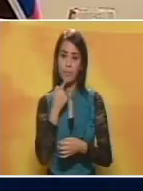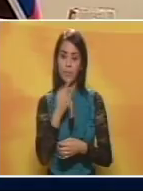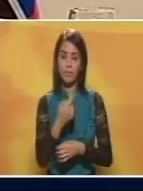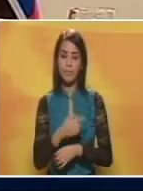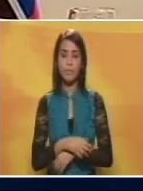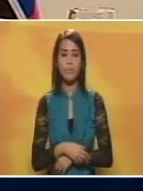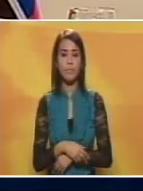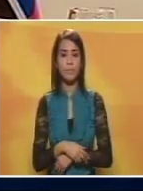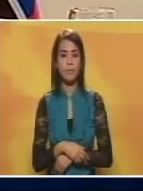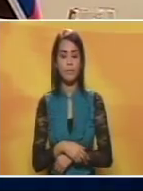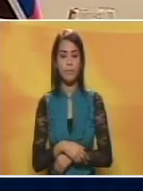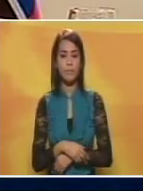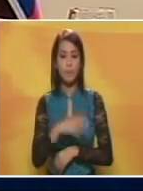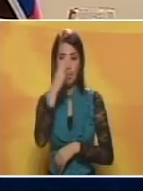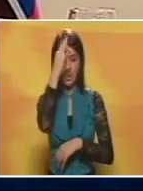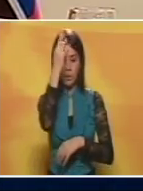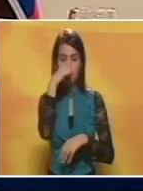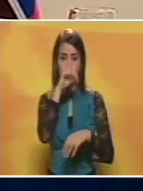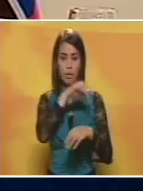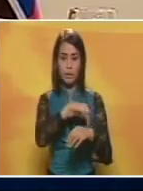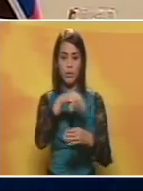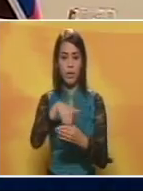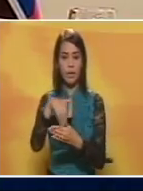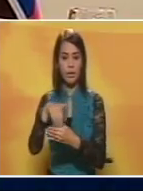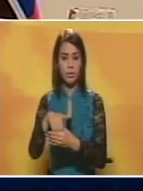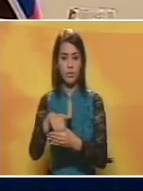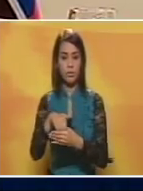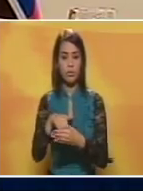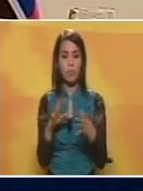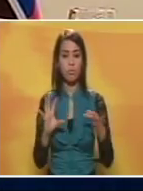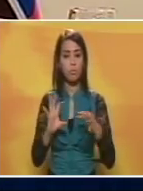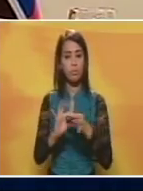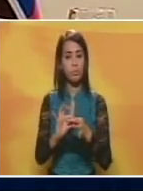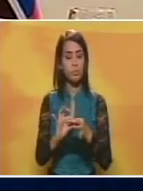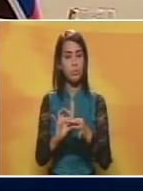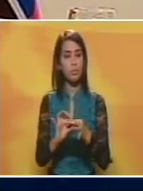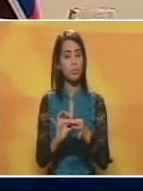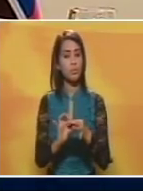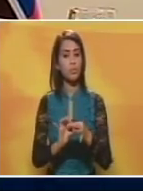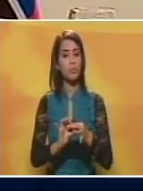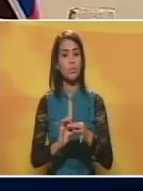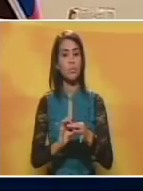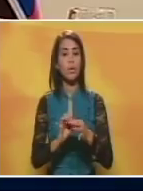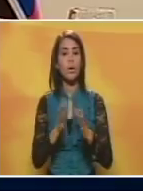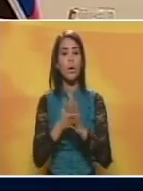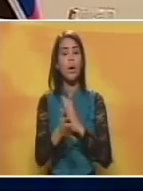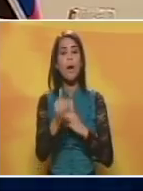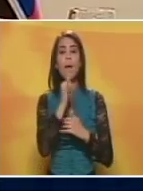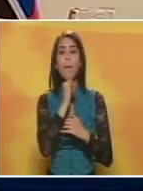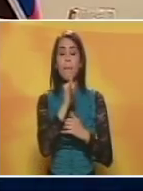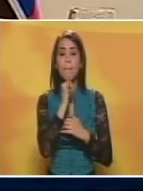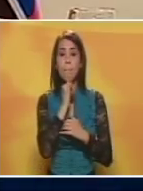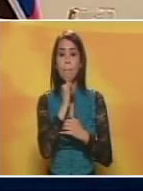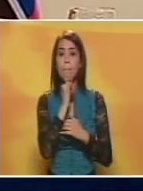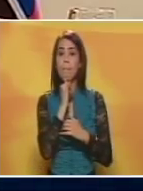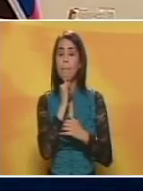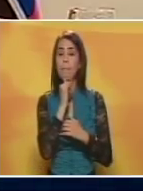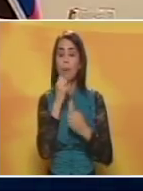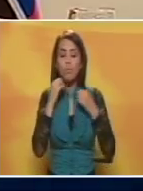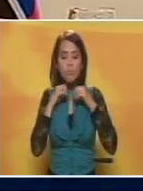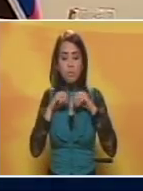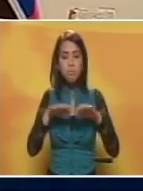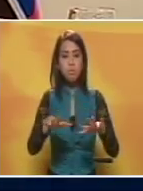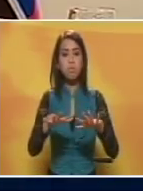decir que el Consejo Nacional Electoral se está uniendo a la información por las redes